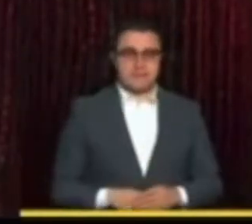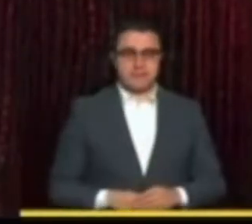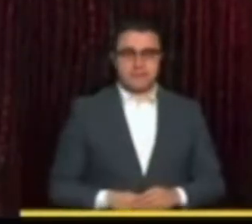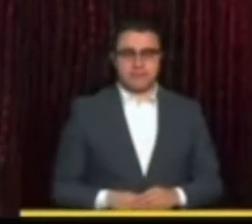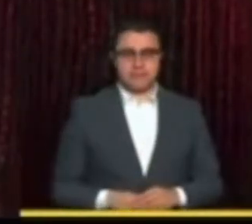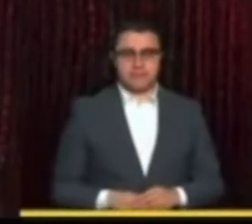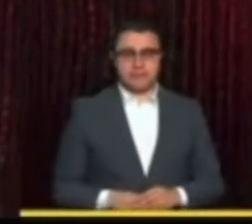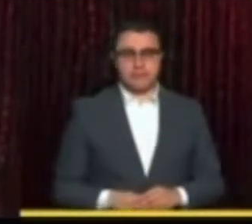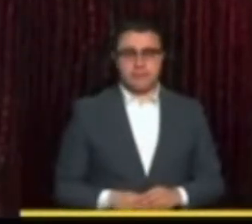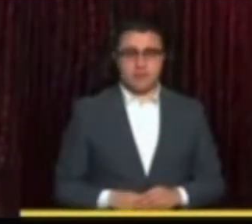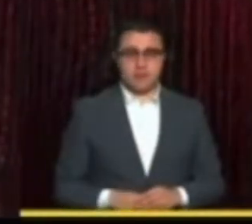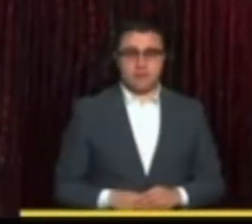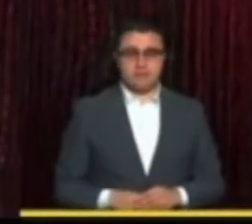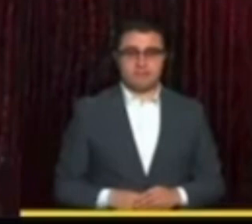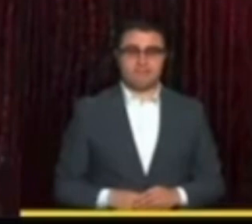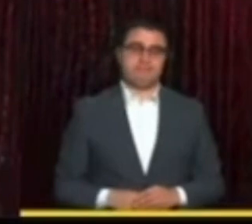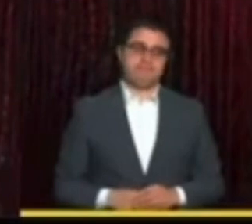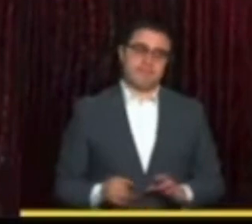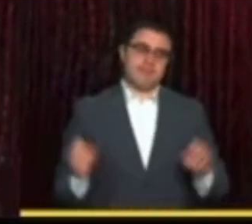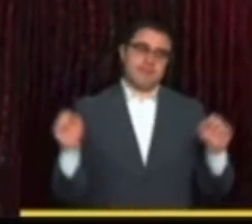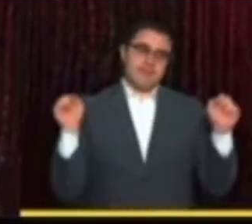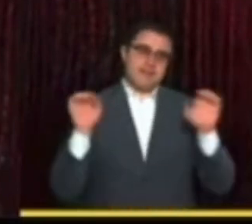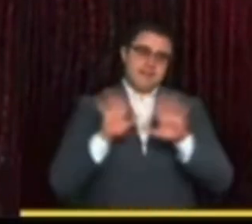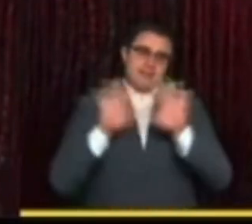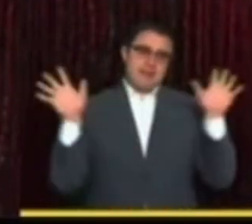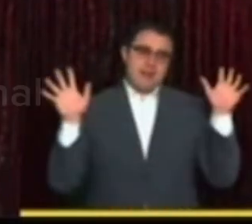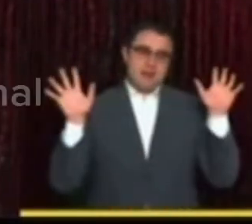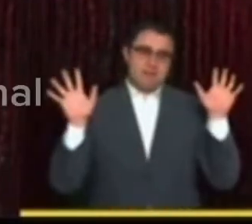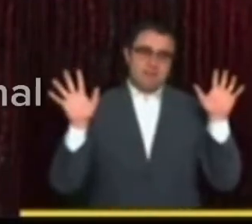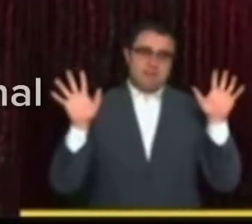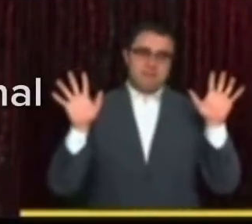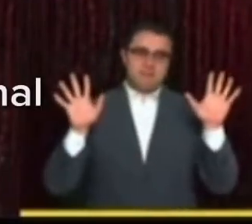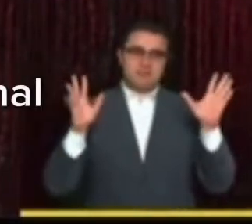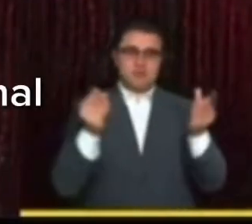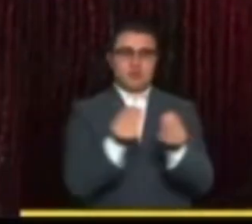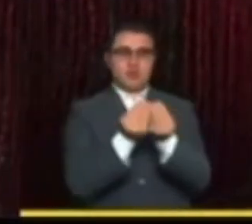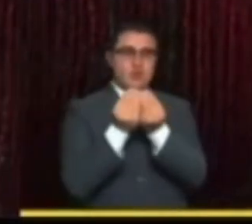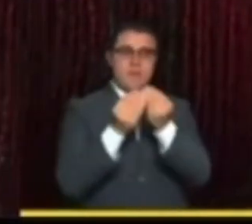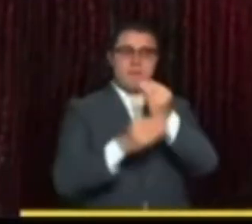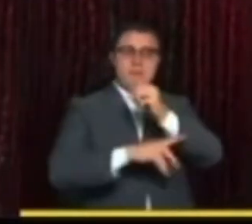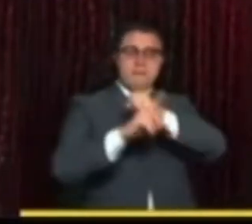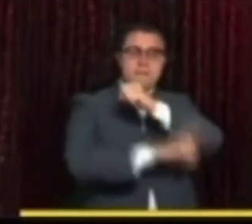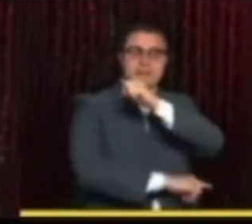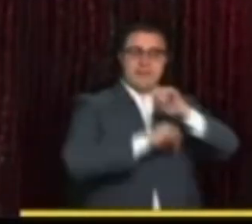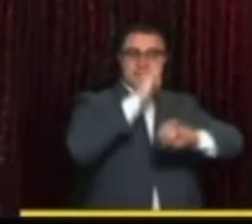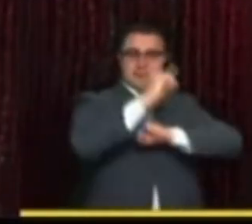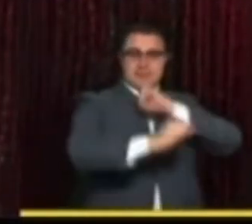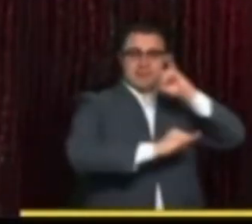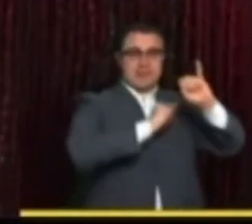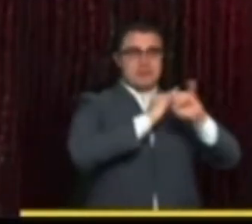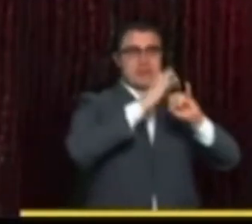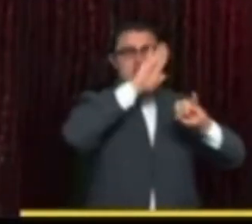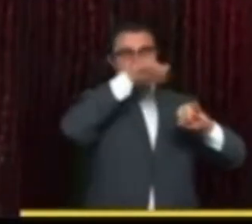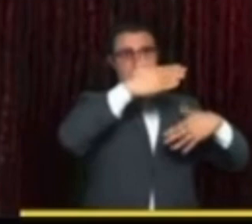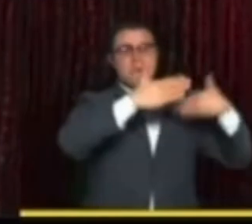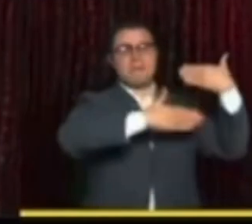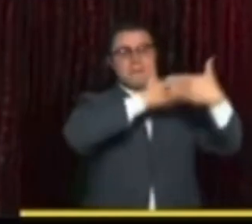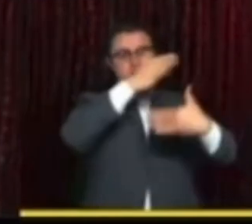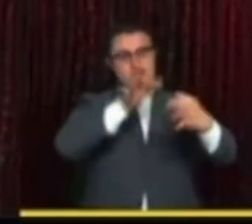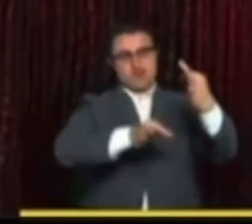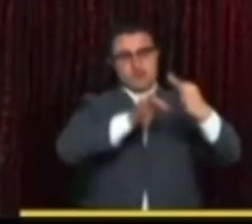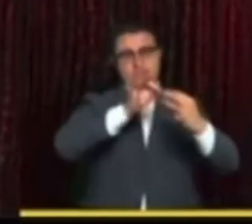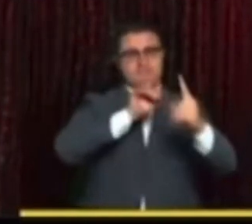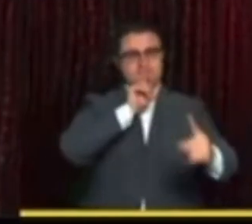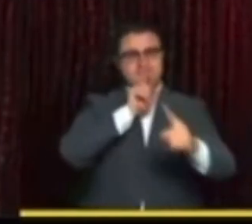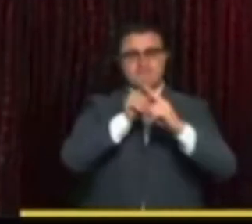Claro que tendríamos que ser procesados por la Corte Penal Internacional, que sería la instancia, para medir